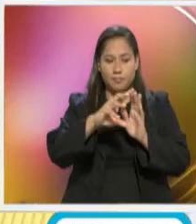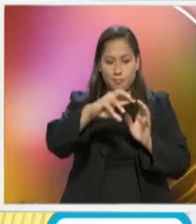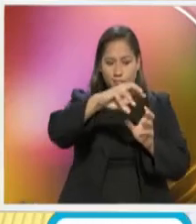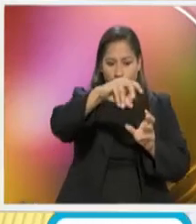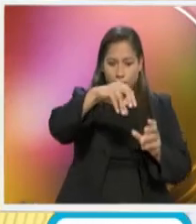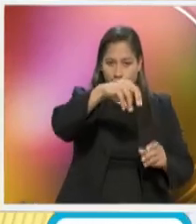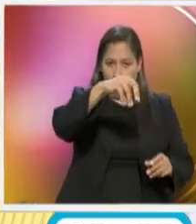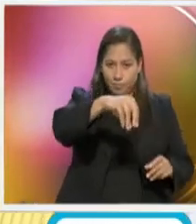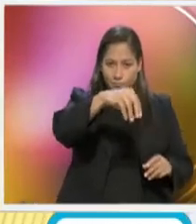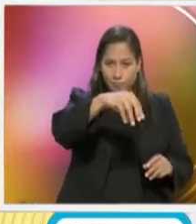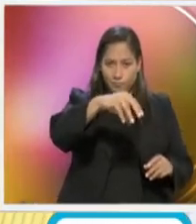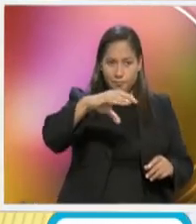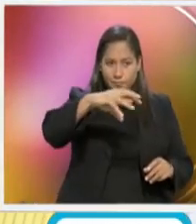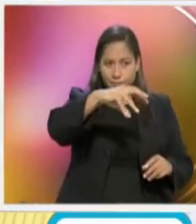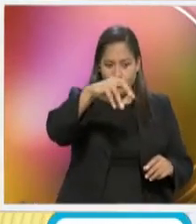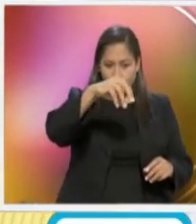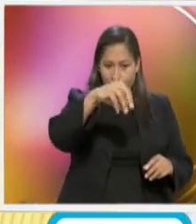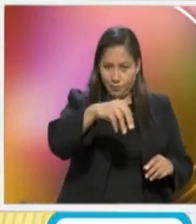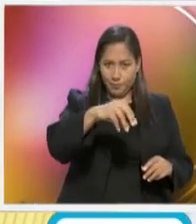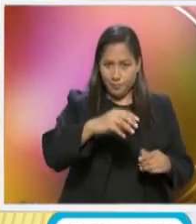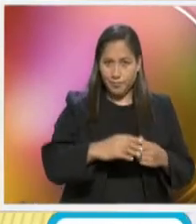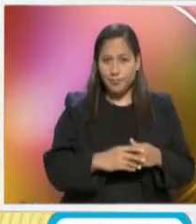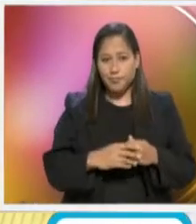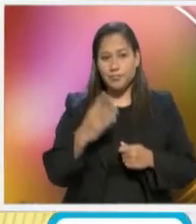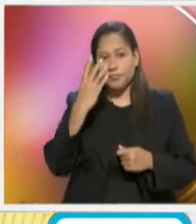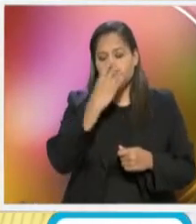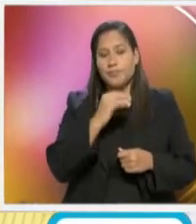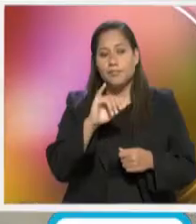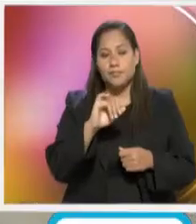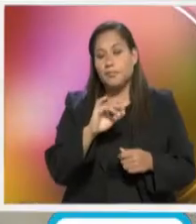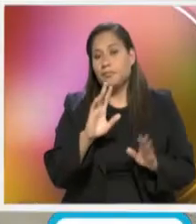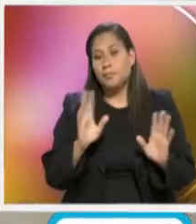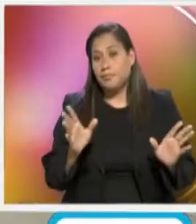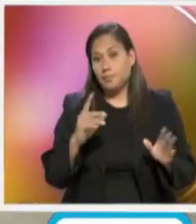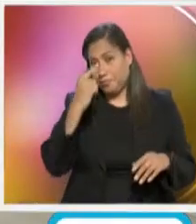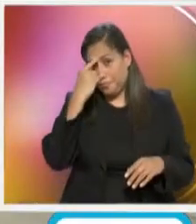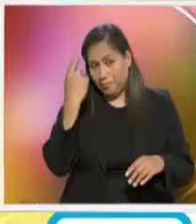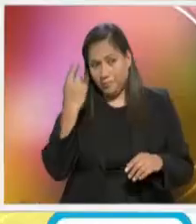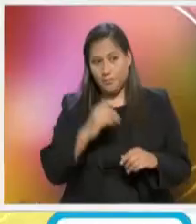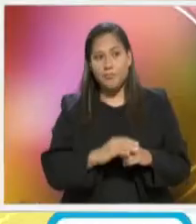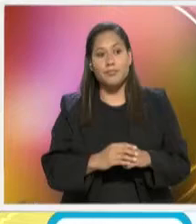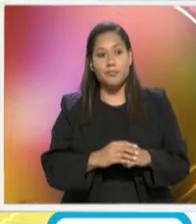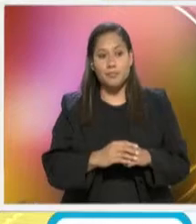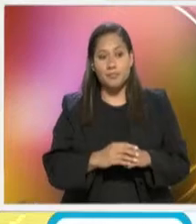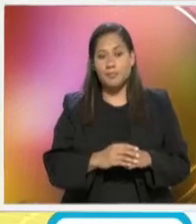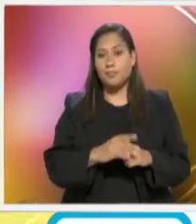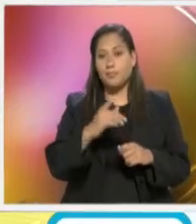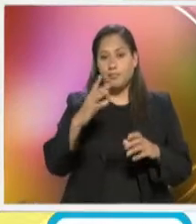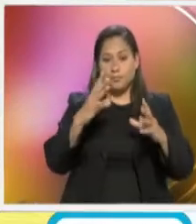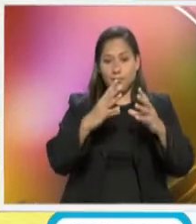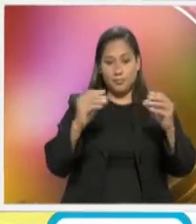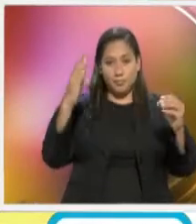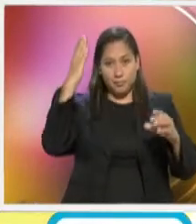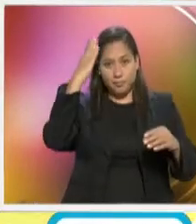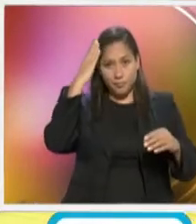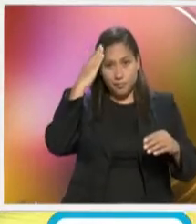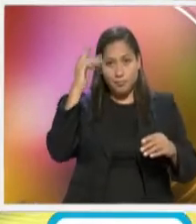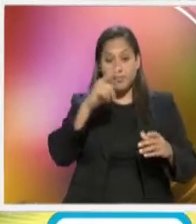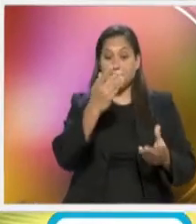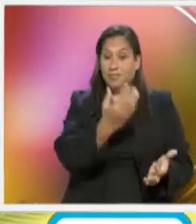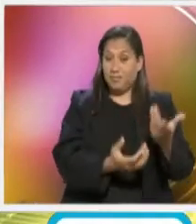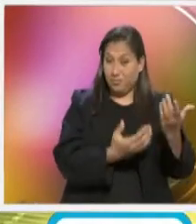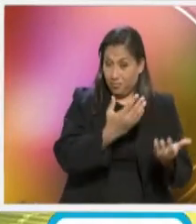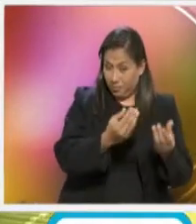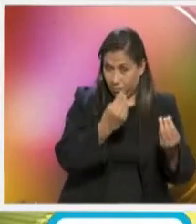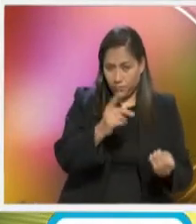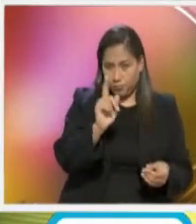qué bonito. ¿Cómo ves? Qué bonito. ¿No? Sí. Y ya, digo, realmente es muy fácil. Es muy La rico. calabaza, que no se les pase la cocción de la